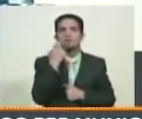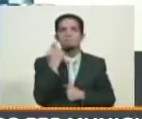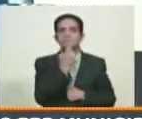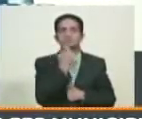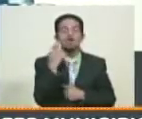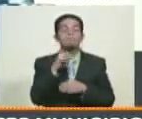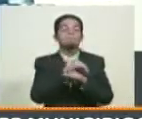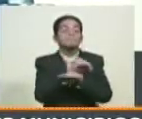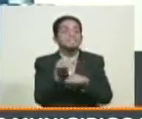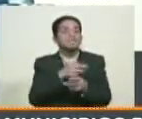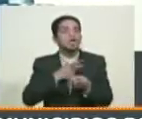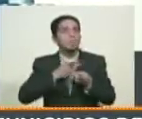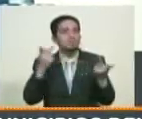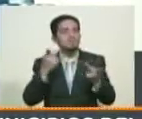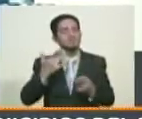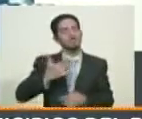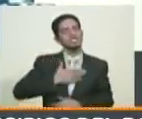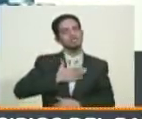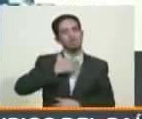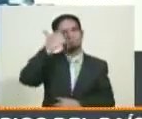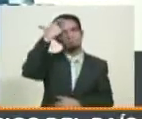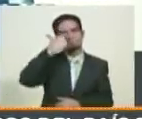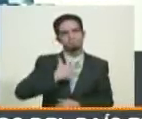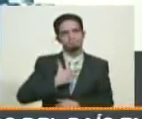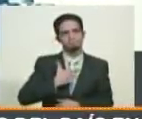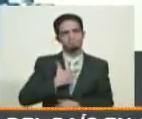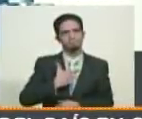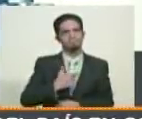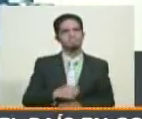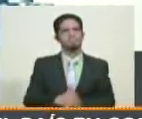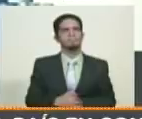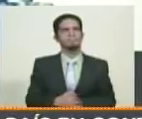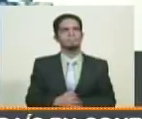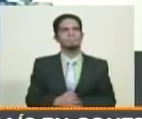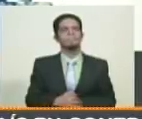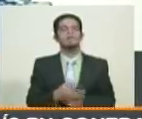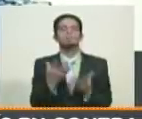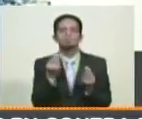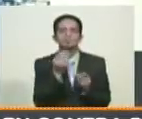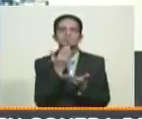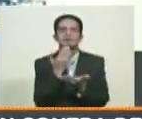Público y de mi persona, modestamente, como fiscal general de la República. Muchas gracias.